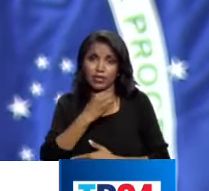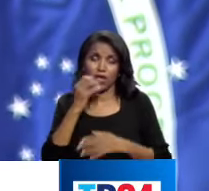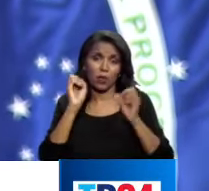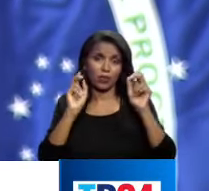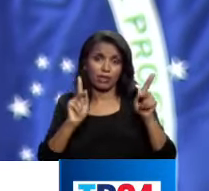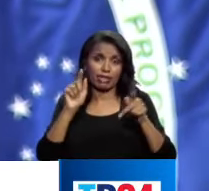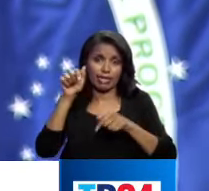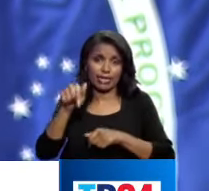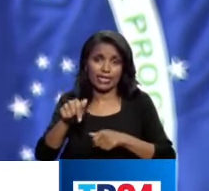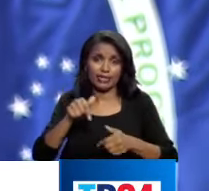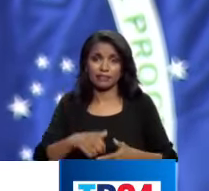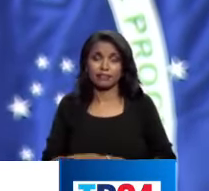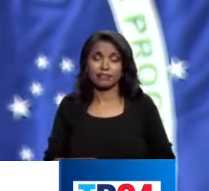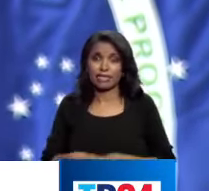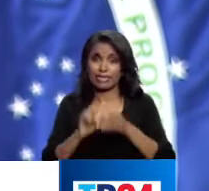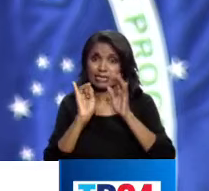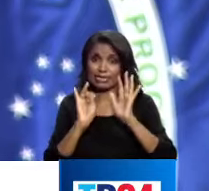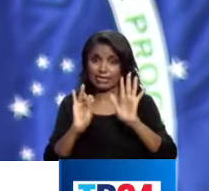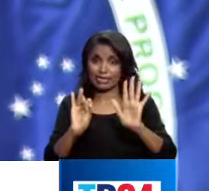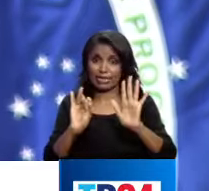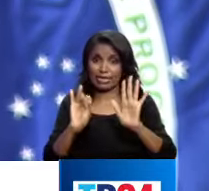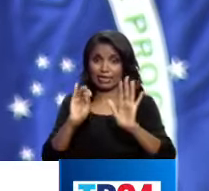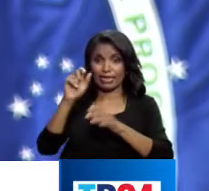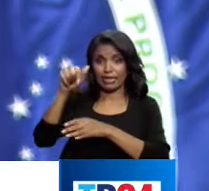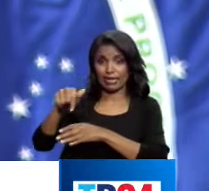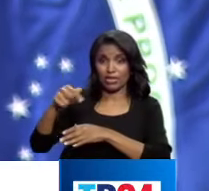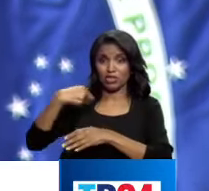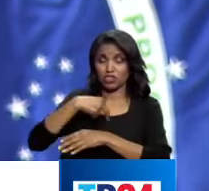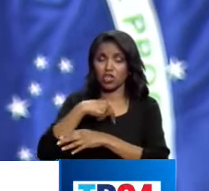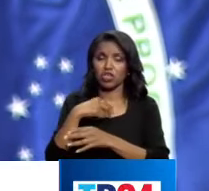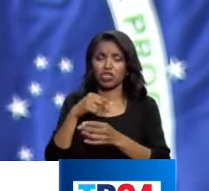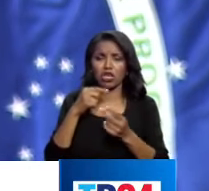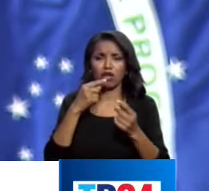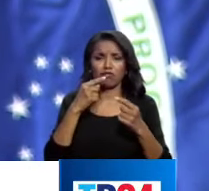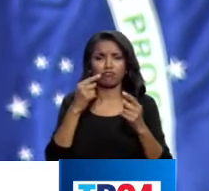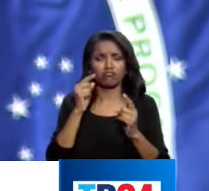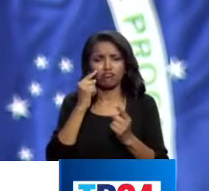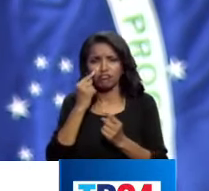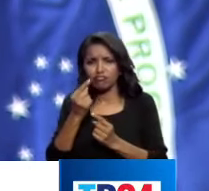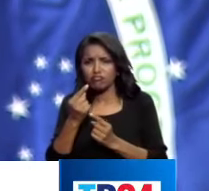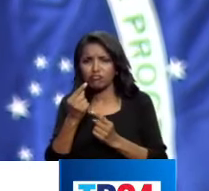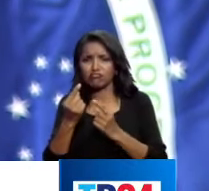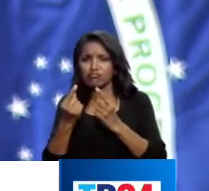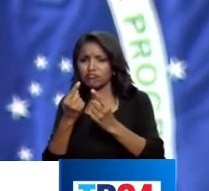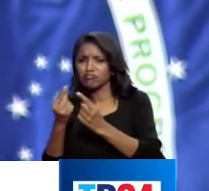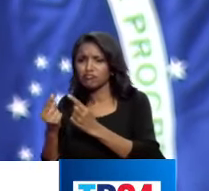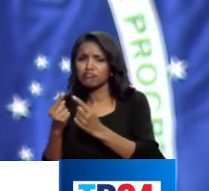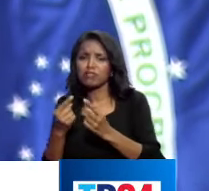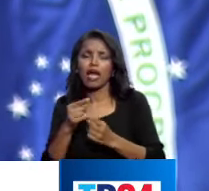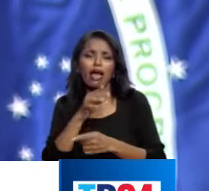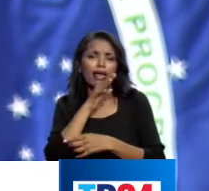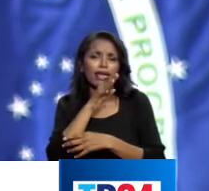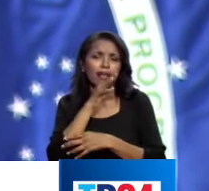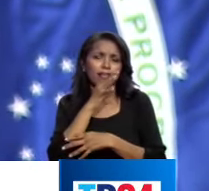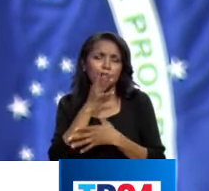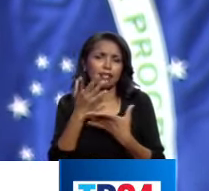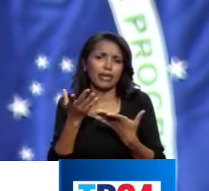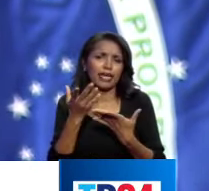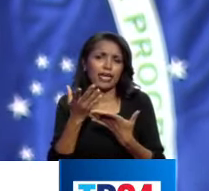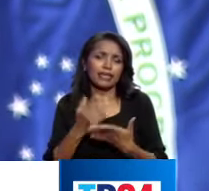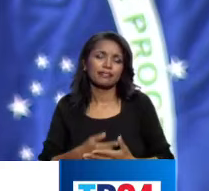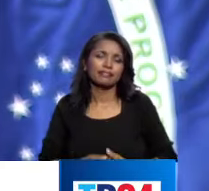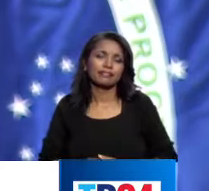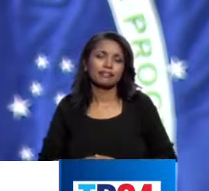oportunidad de que 7 candidatos a la presidencia de la República con diferentes visiones podamos democráticamente